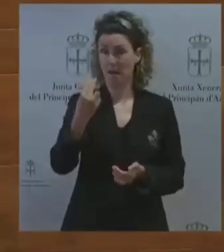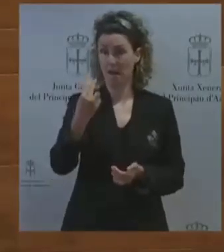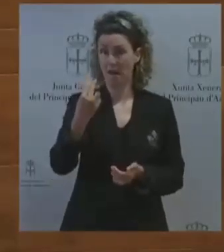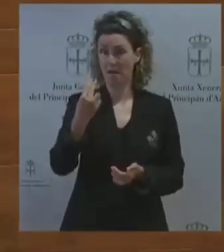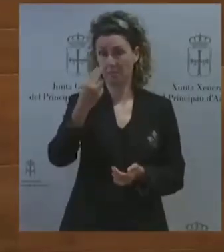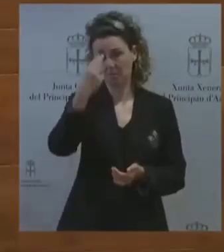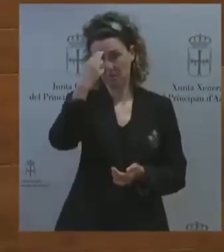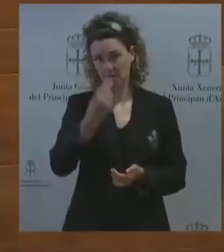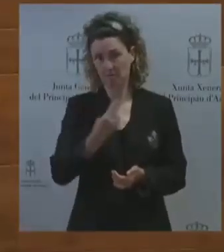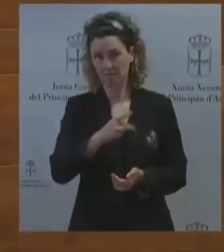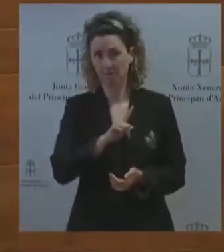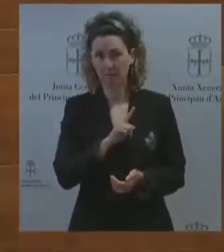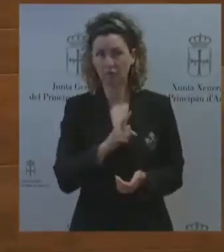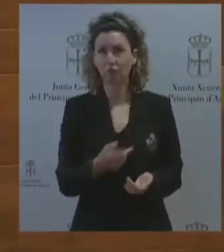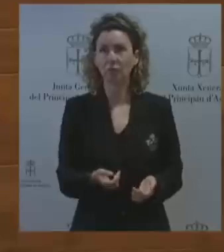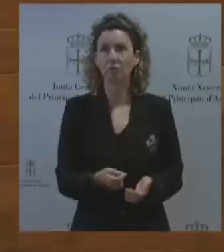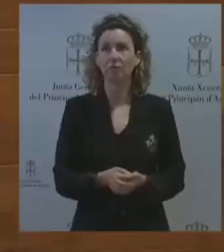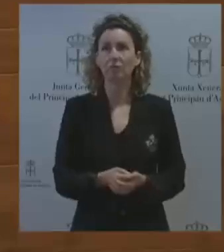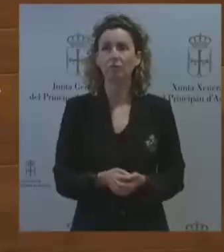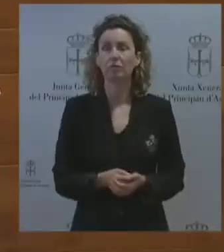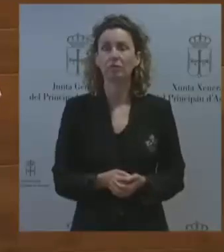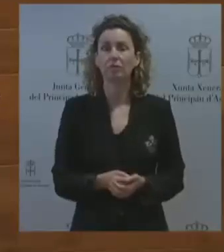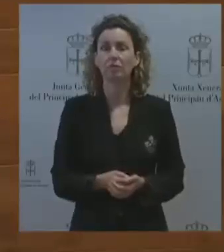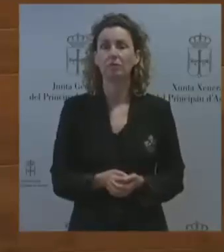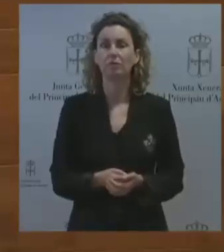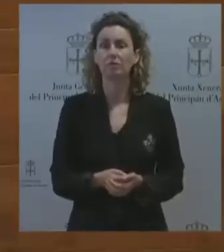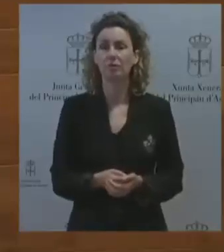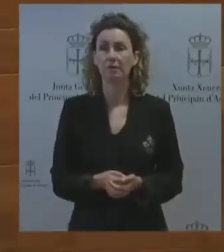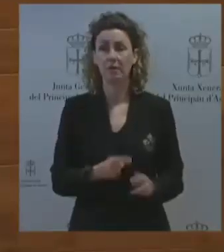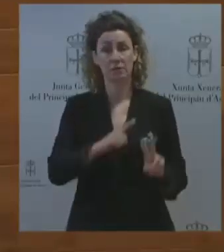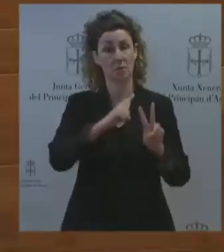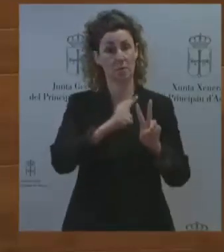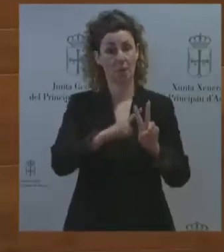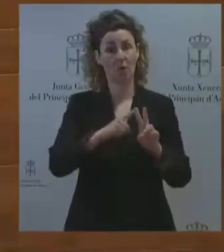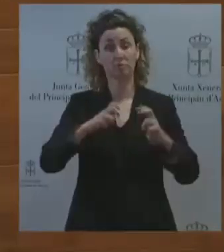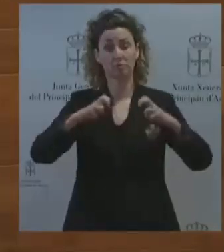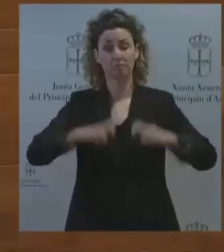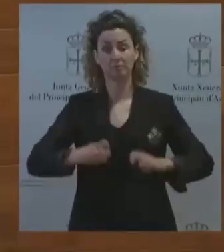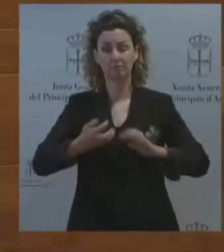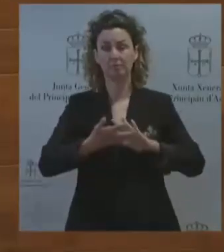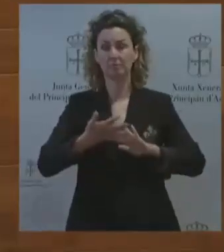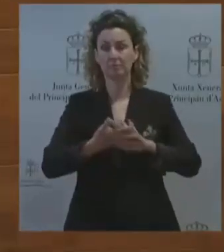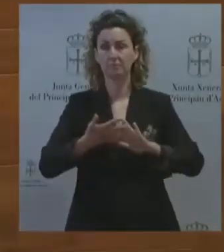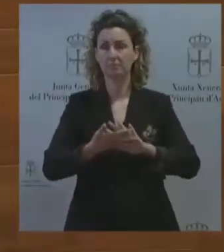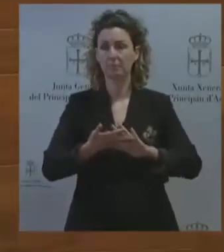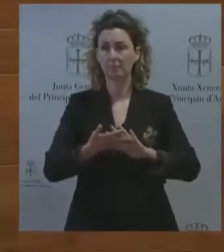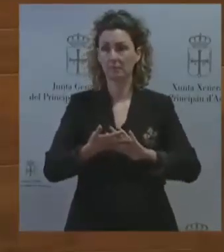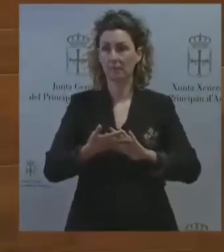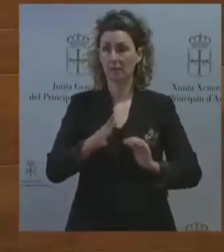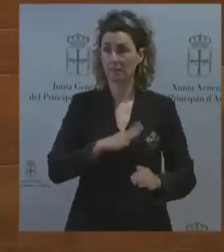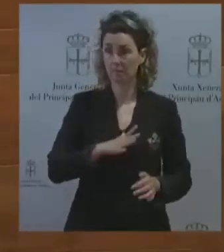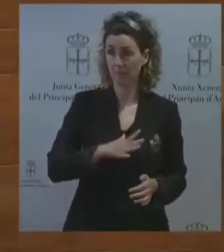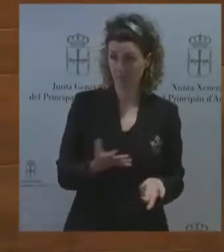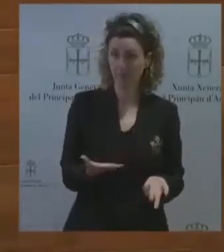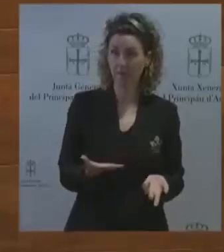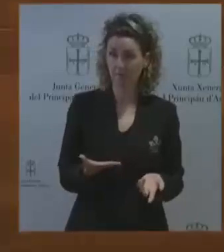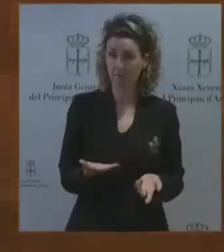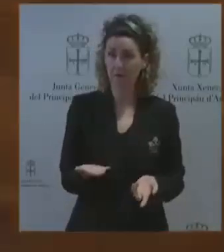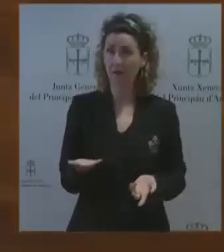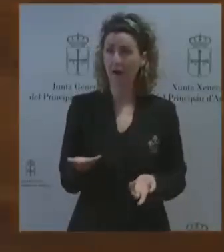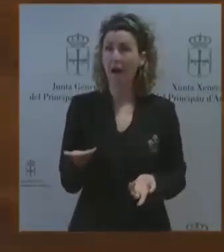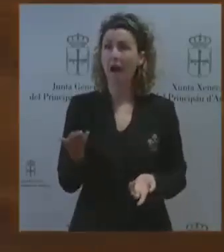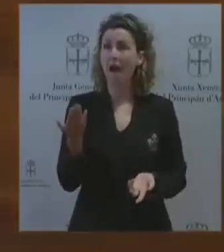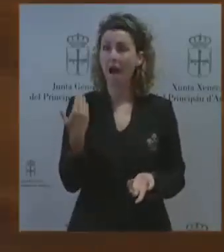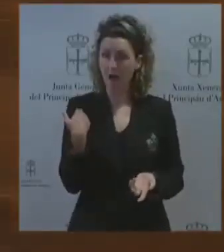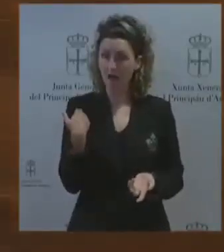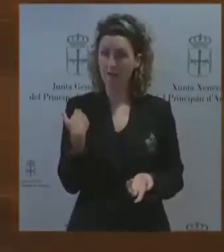sentado con Vox, me parece perfecto, pero yo ayer cuando se dirigió... Señorías,